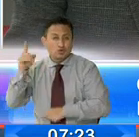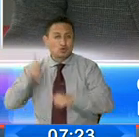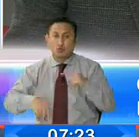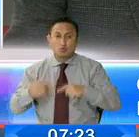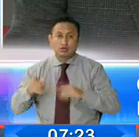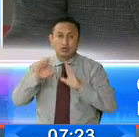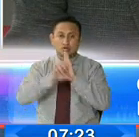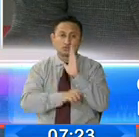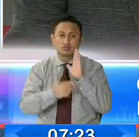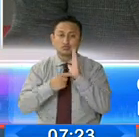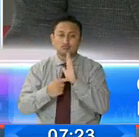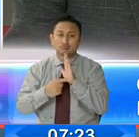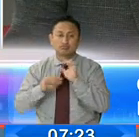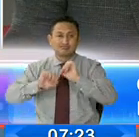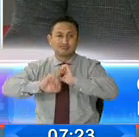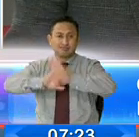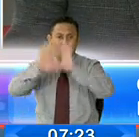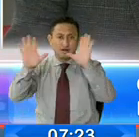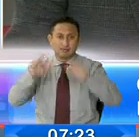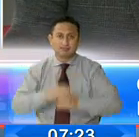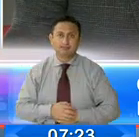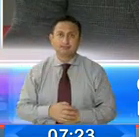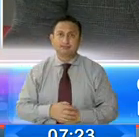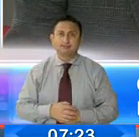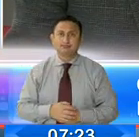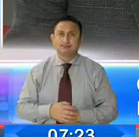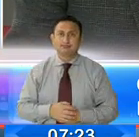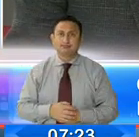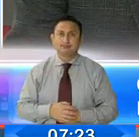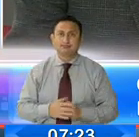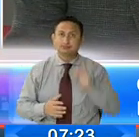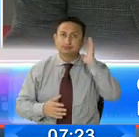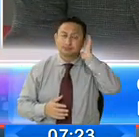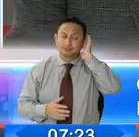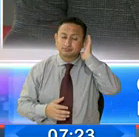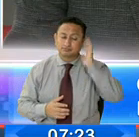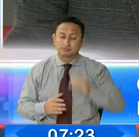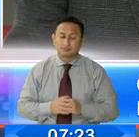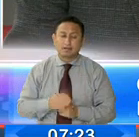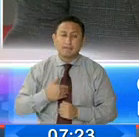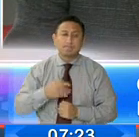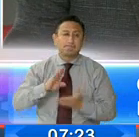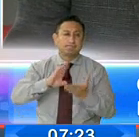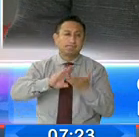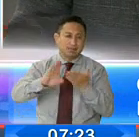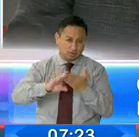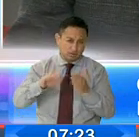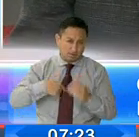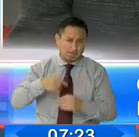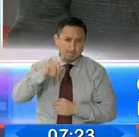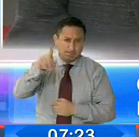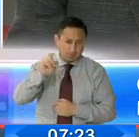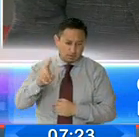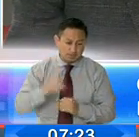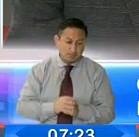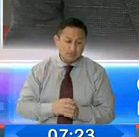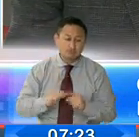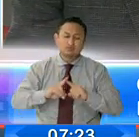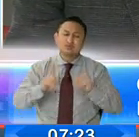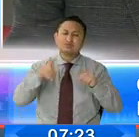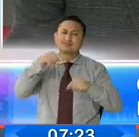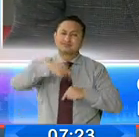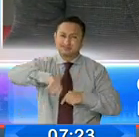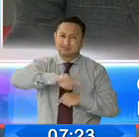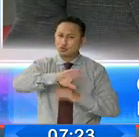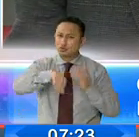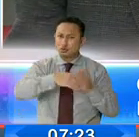la Constitución de la República del Ecuador. ¿Cuál es el menor tiempo posible? Perdón, traigo este tipo de preguntas, ingeniero, pero la ciudadanía